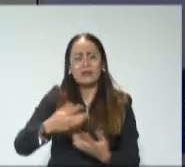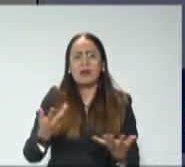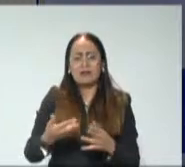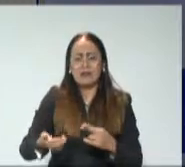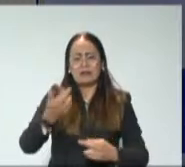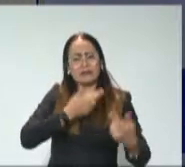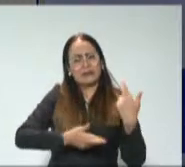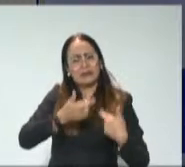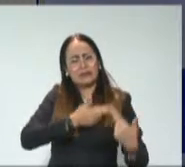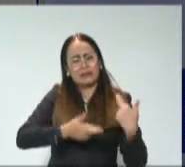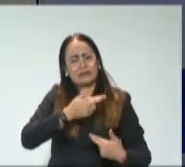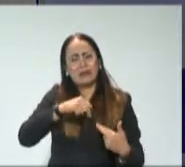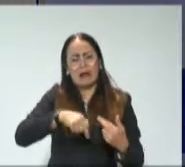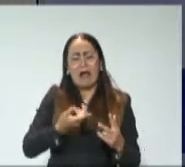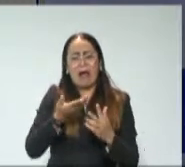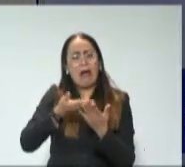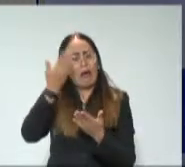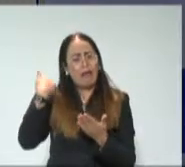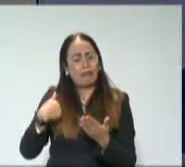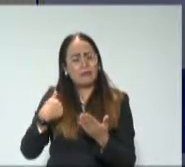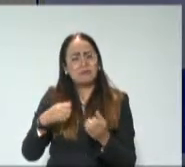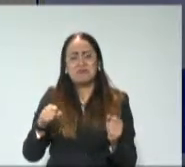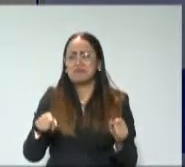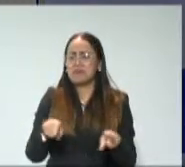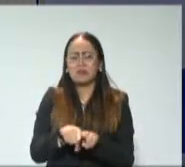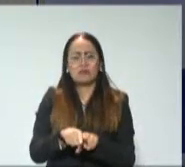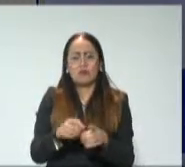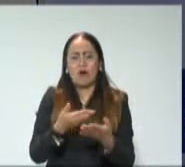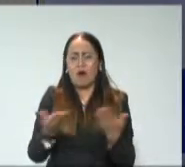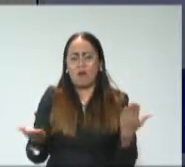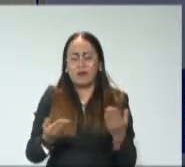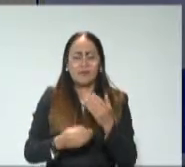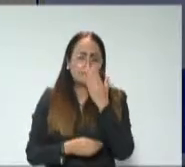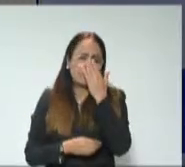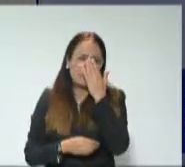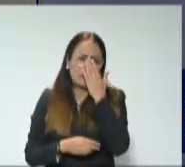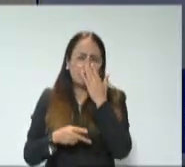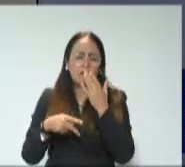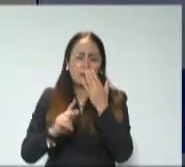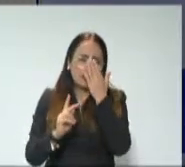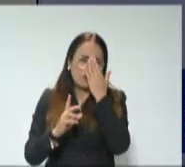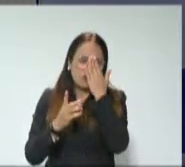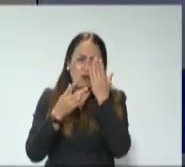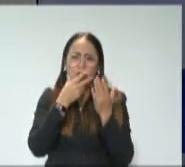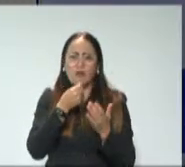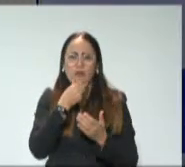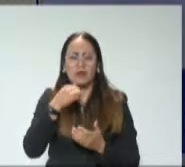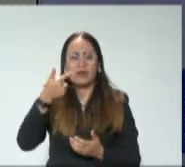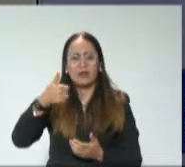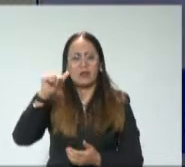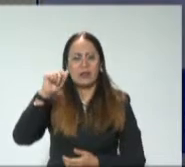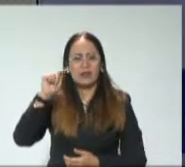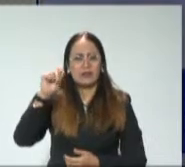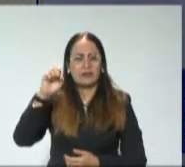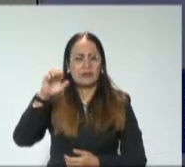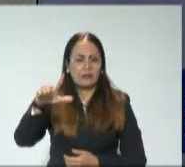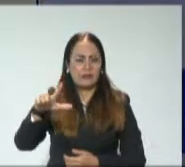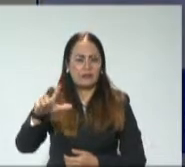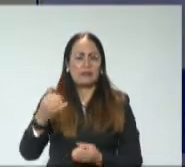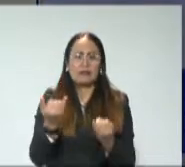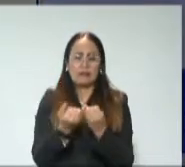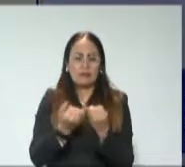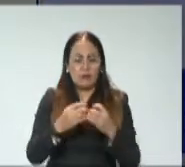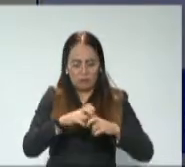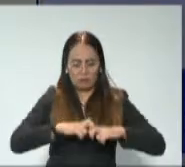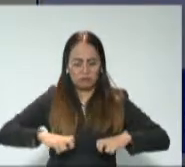frenética como ya las habían dispensado Pero por eso qué bueno que vendrá el doctor López gatil para que porque va a estar en los